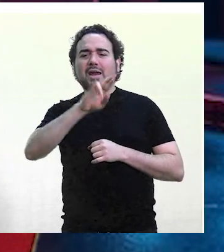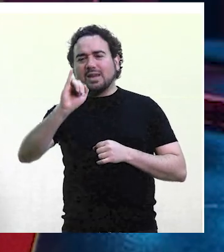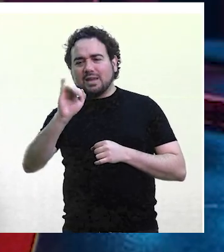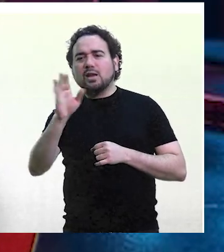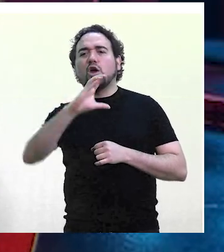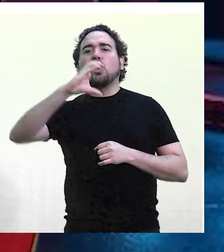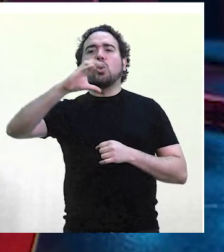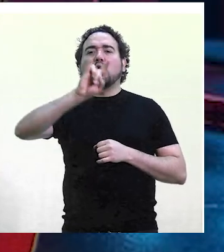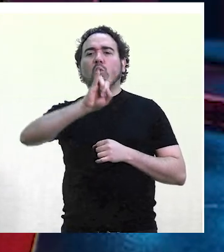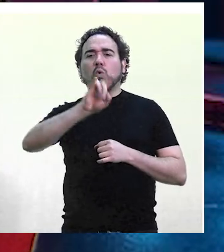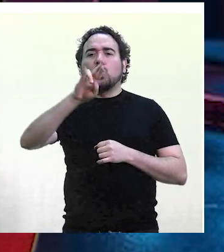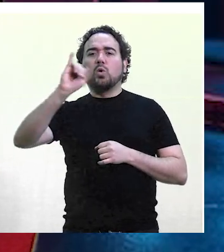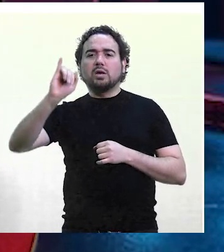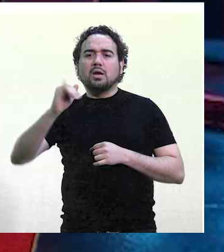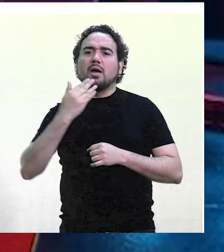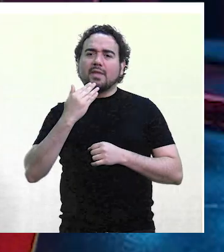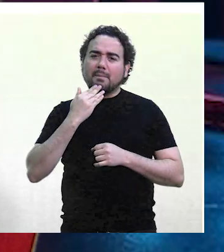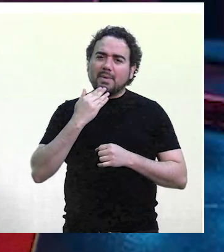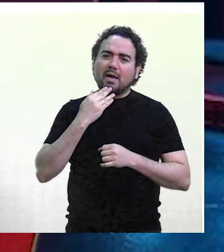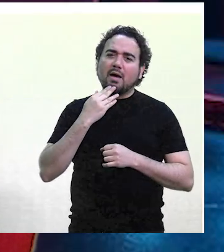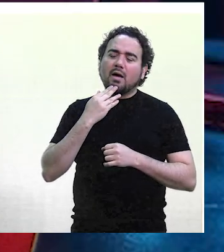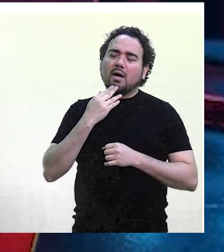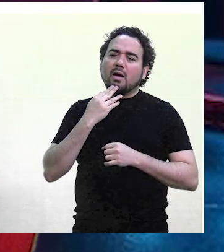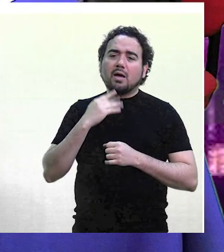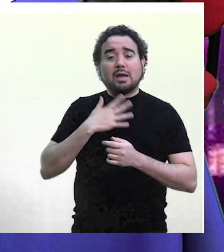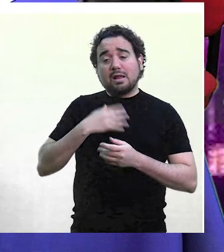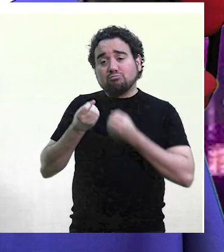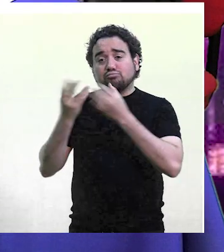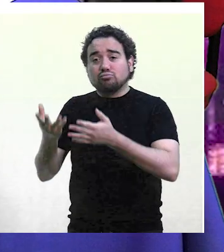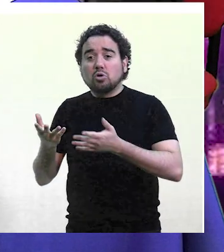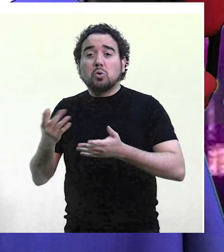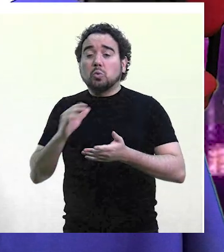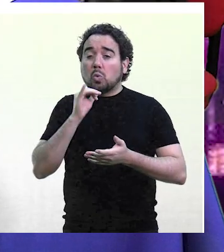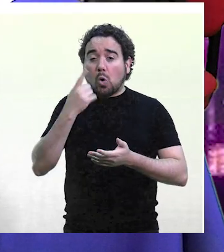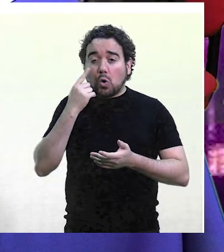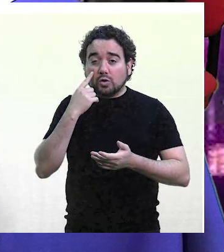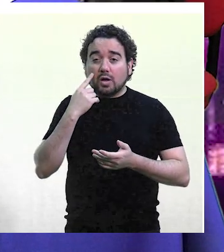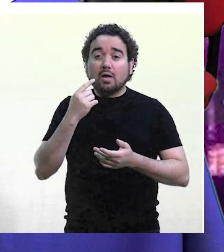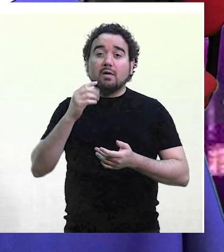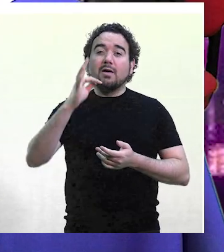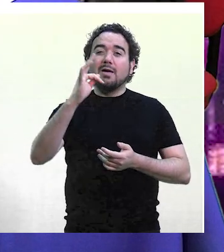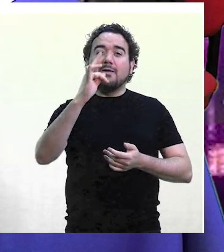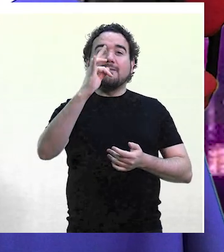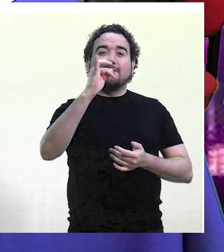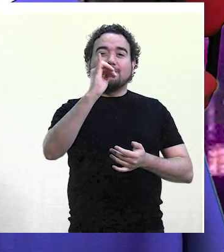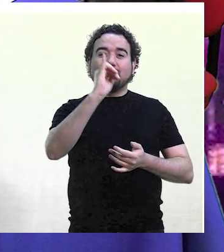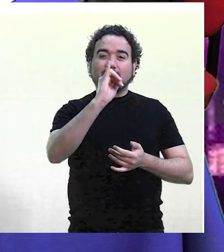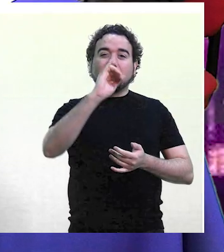figura, y quería pasarles un dato. No sé si han visto una película que se llama Figuras Ocultas. Es una película que cuenta la historia de